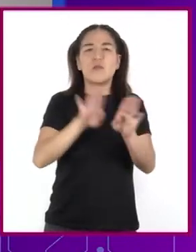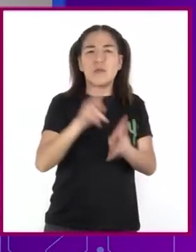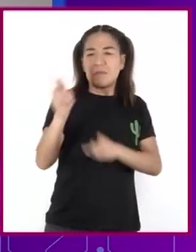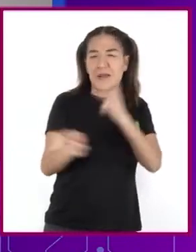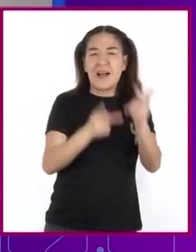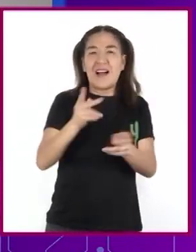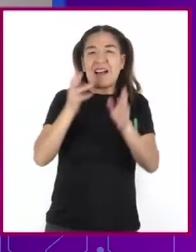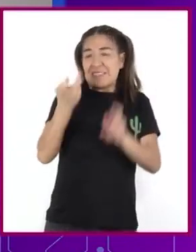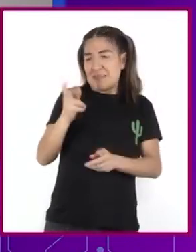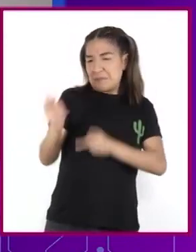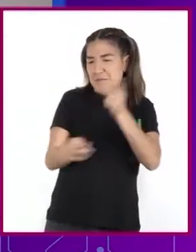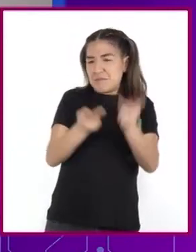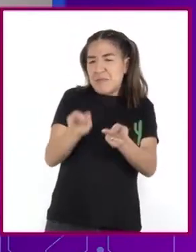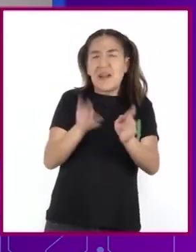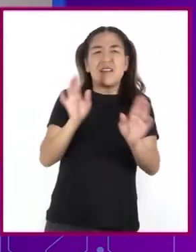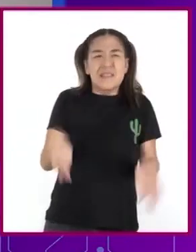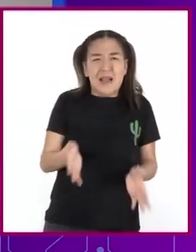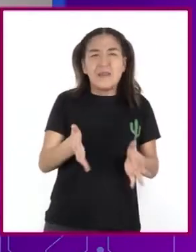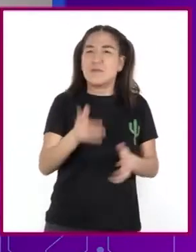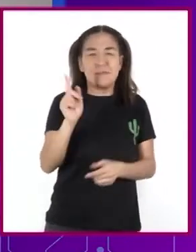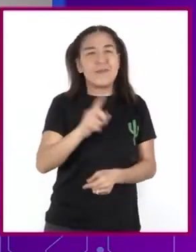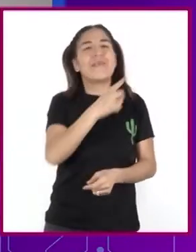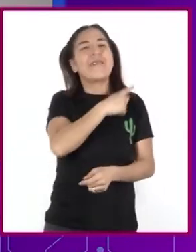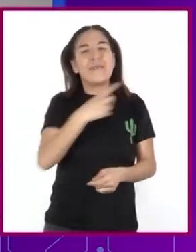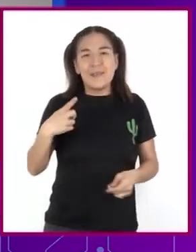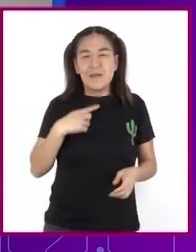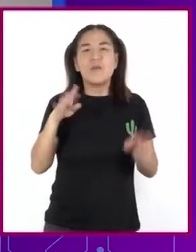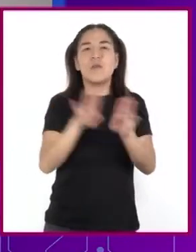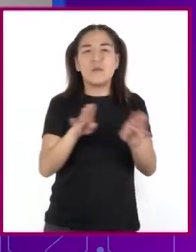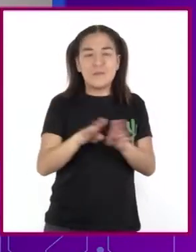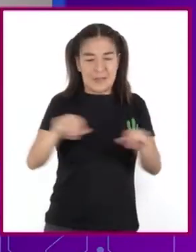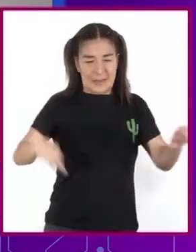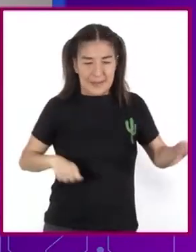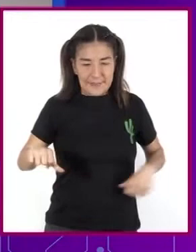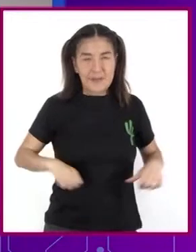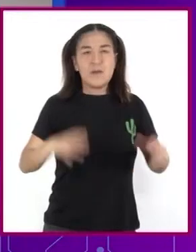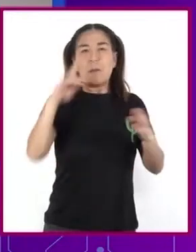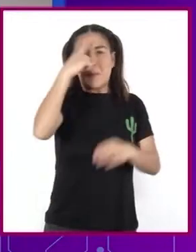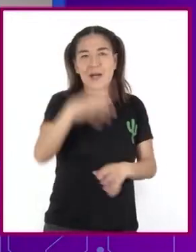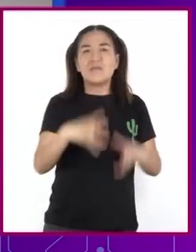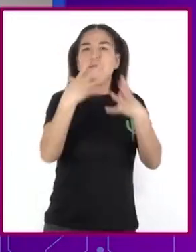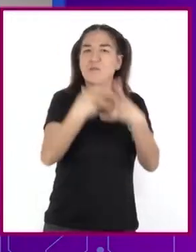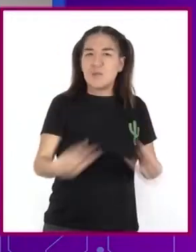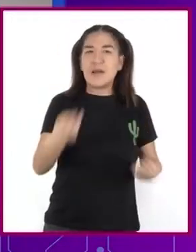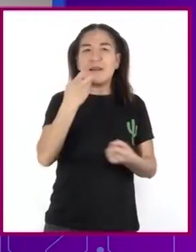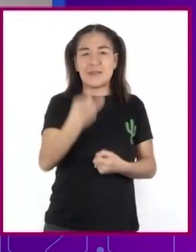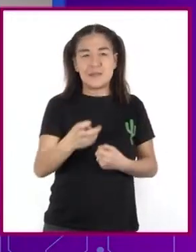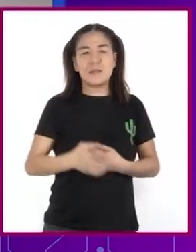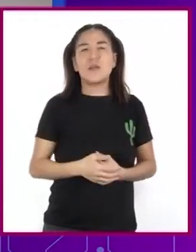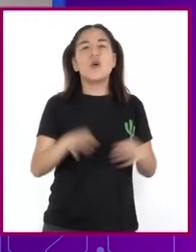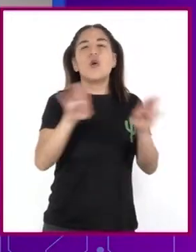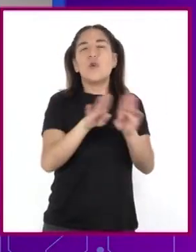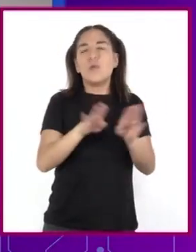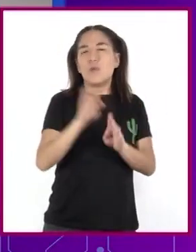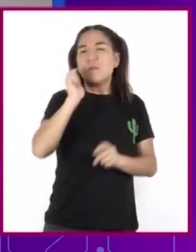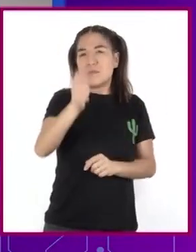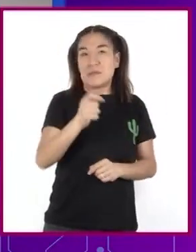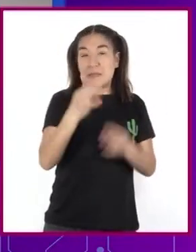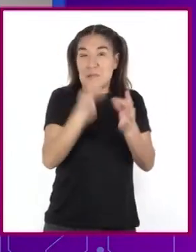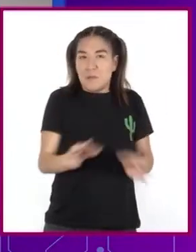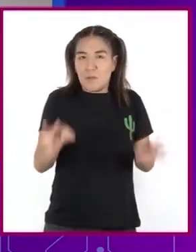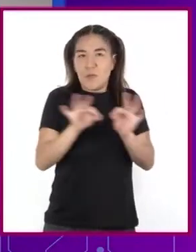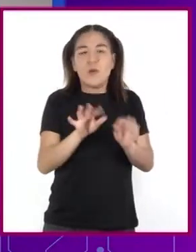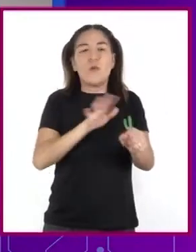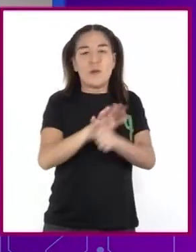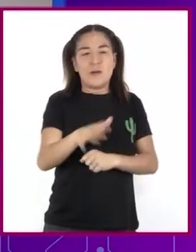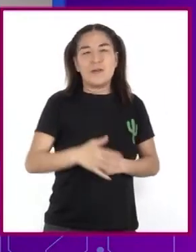en el cuestionamiento, también nos compete tomar acción, sobre todo en aquellas estructuras